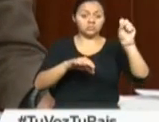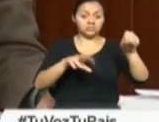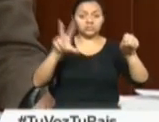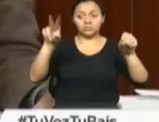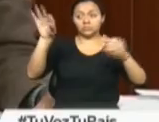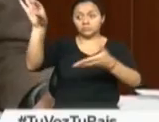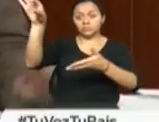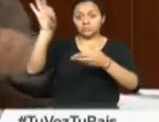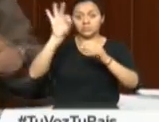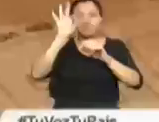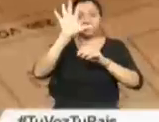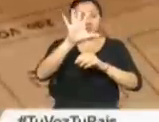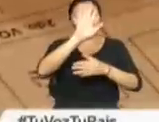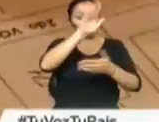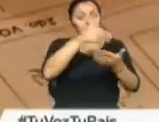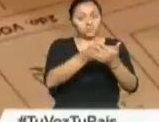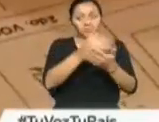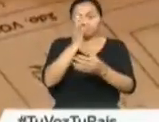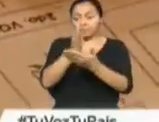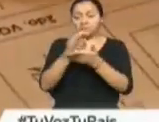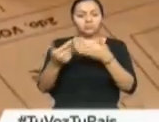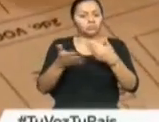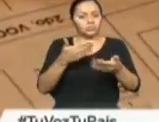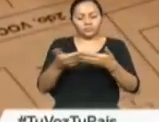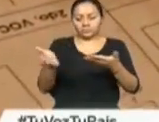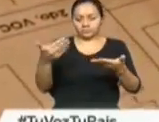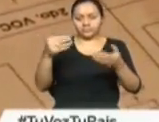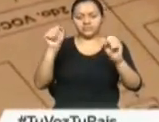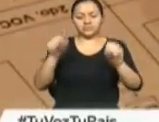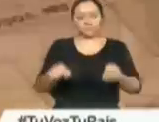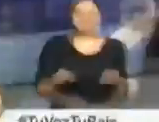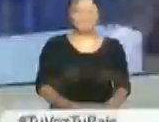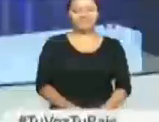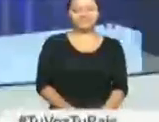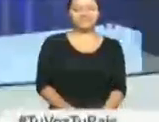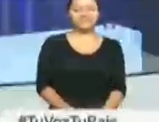de las organizaciones políticas. Luis Andrade, Noticiero Ciudadano.